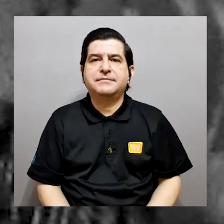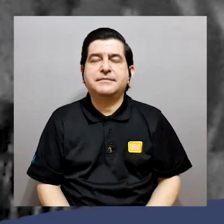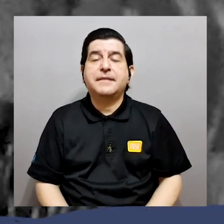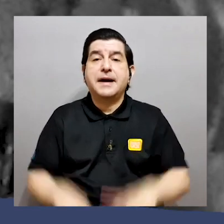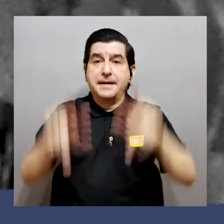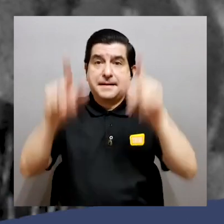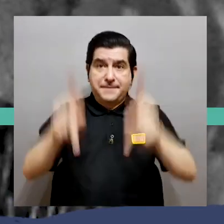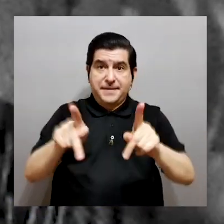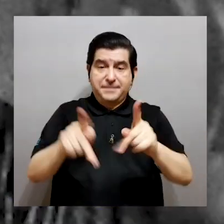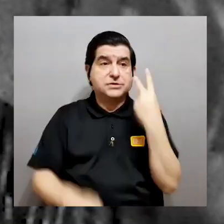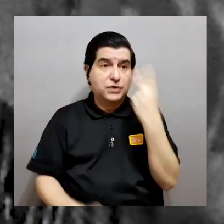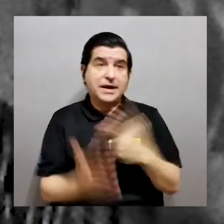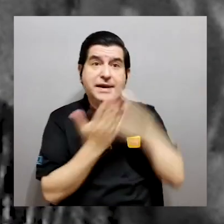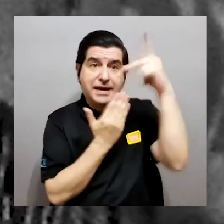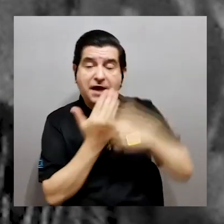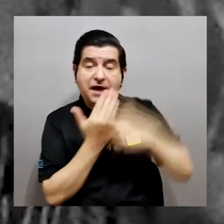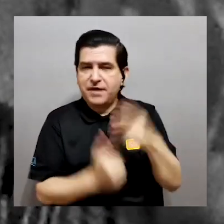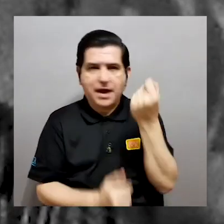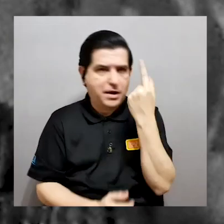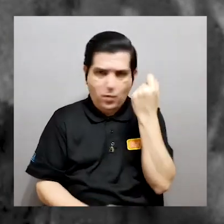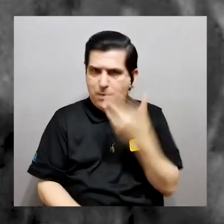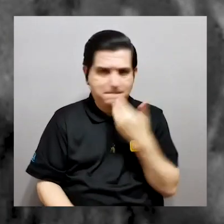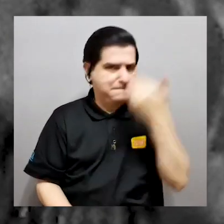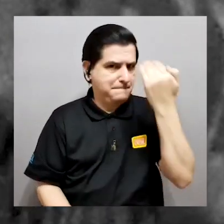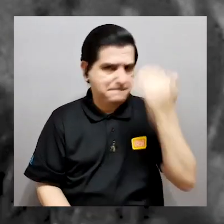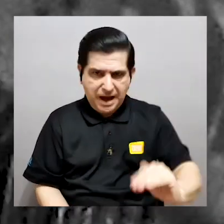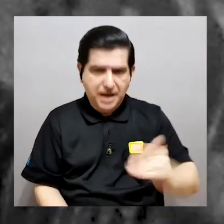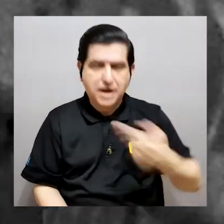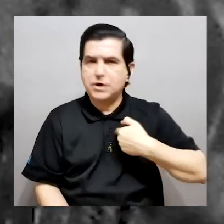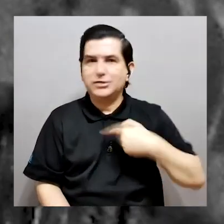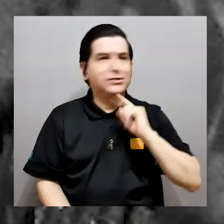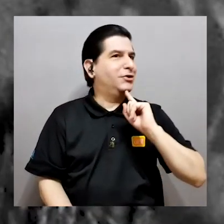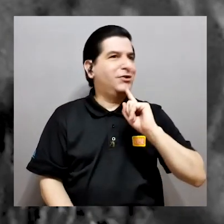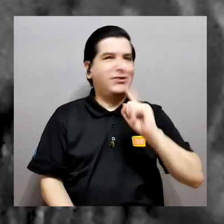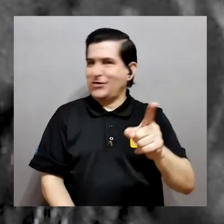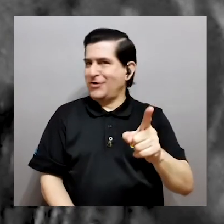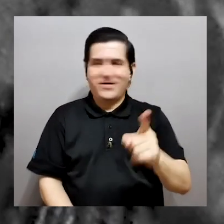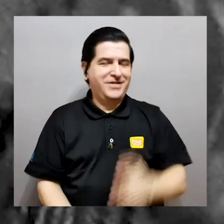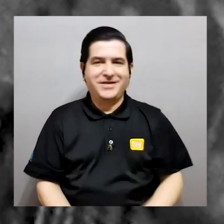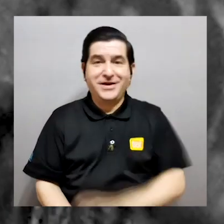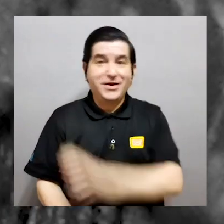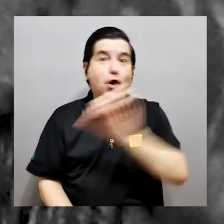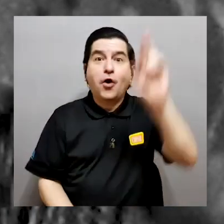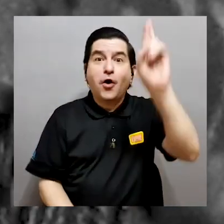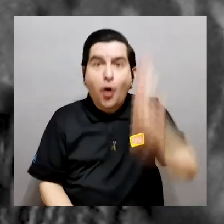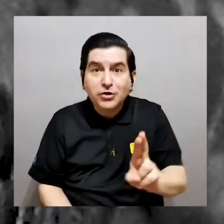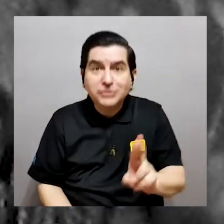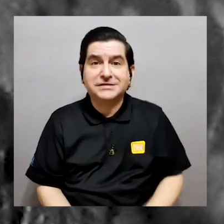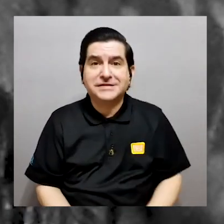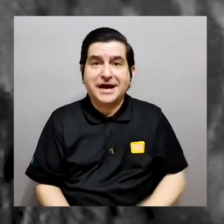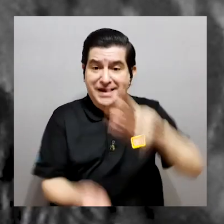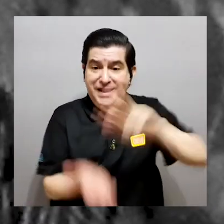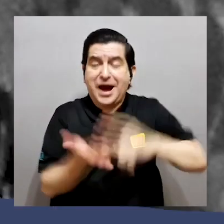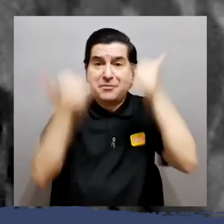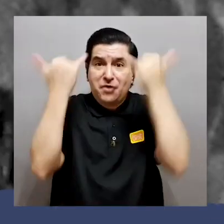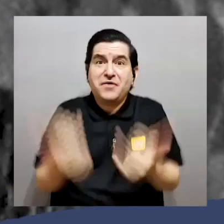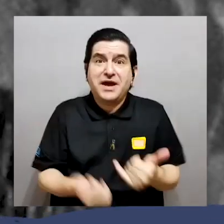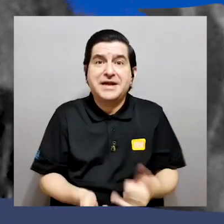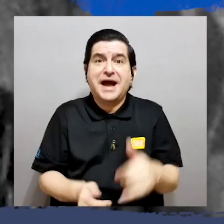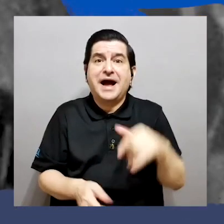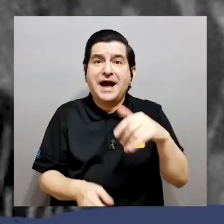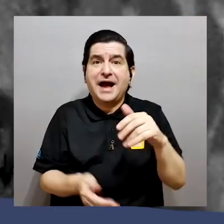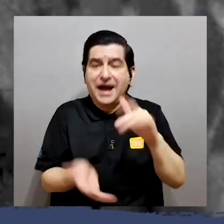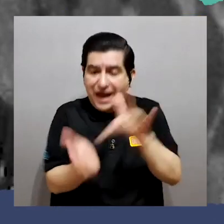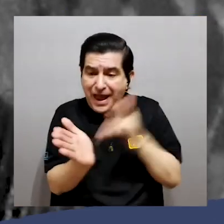el oyente, el quien vea el programa, no me malinterprete. No estoy diciendo que Costa Rica autorice ya la